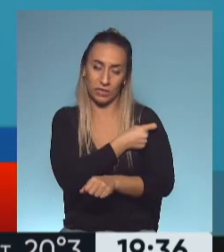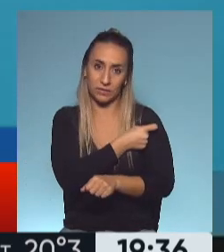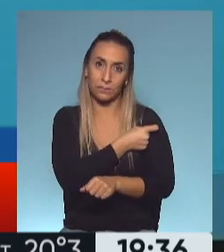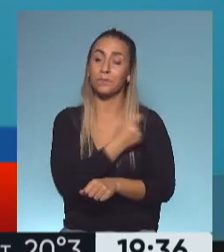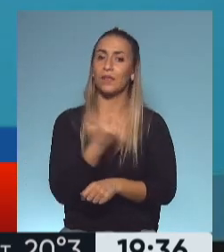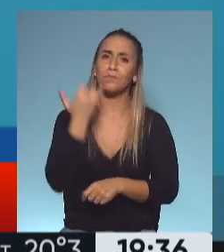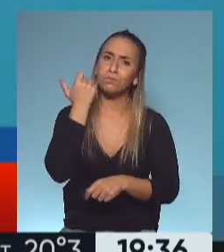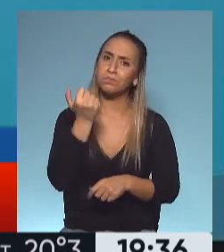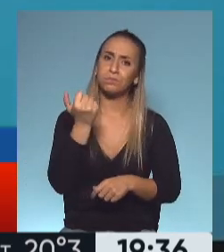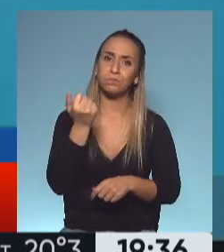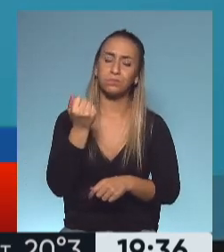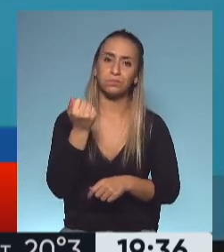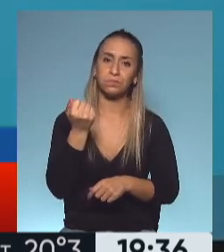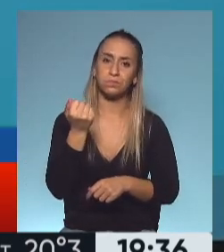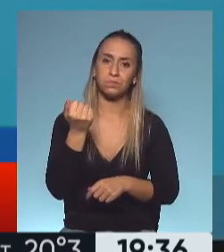Estamos ya